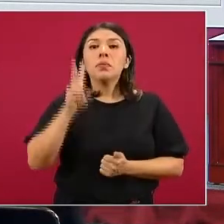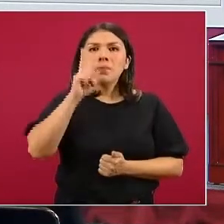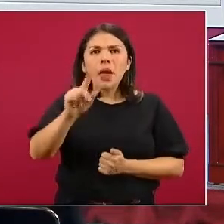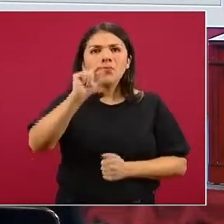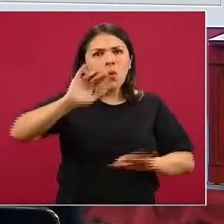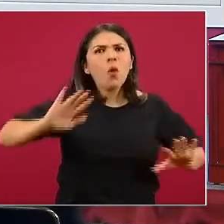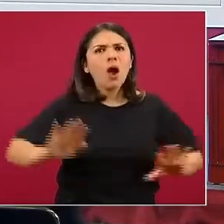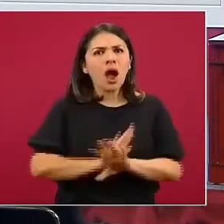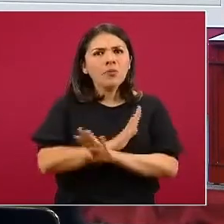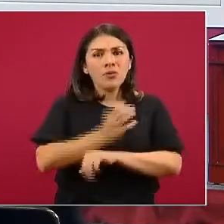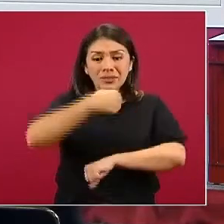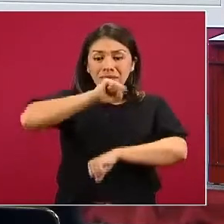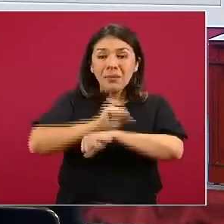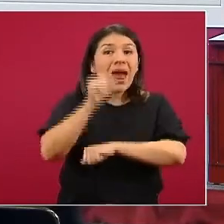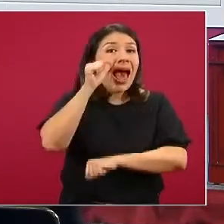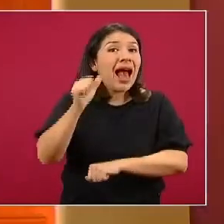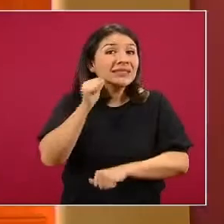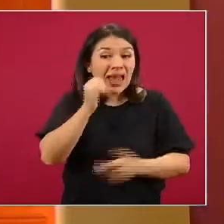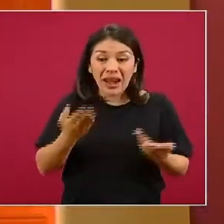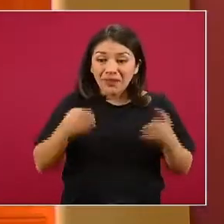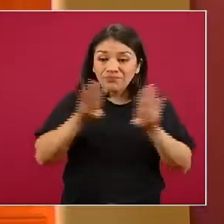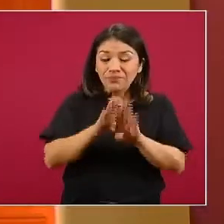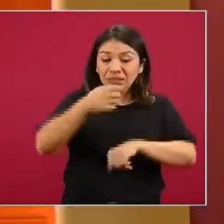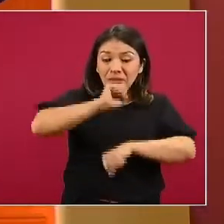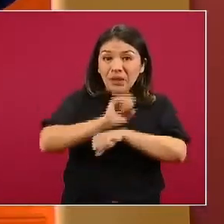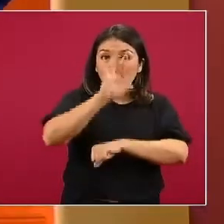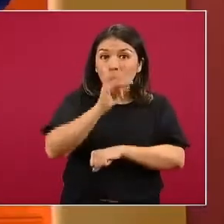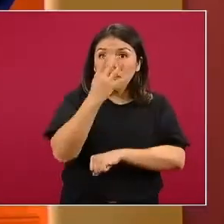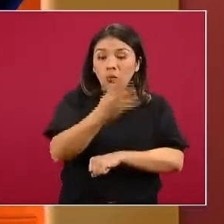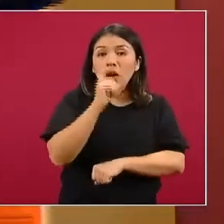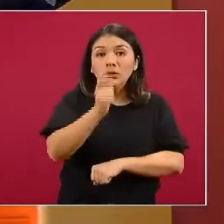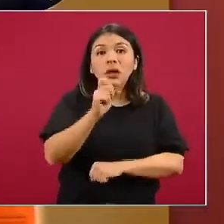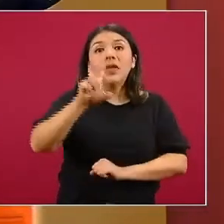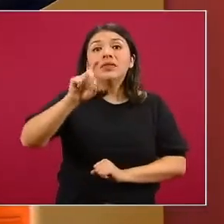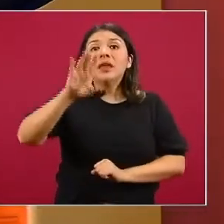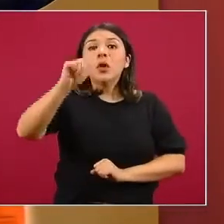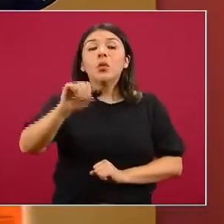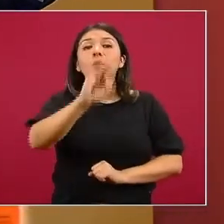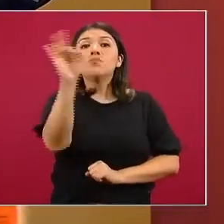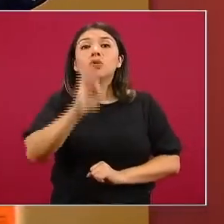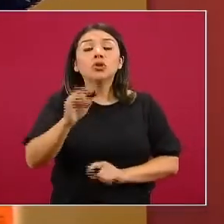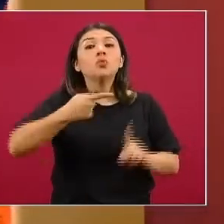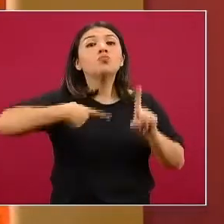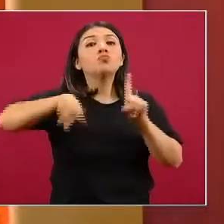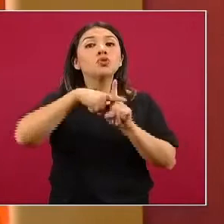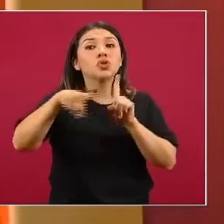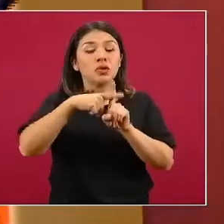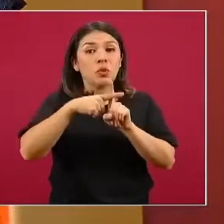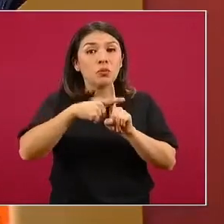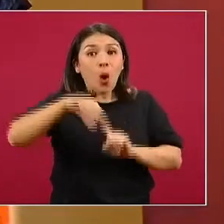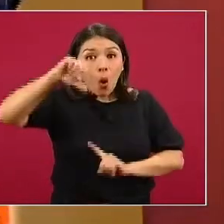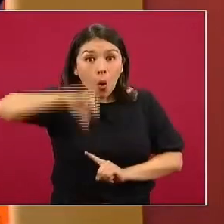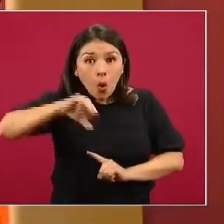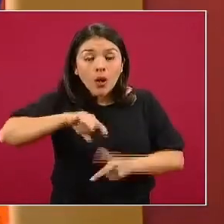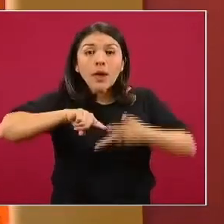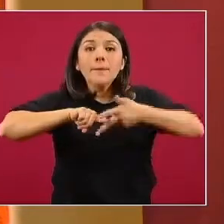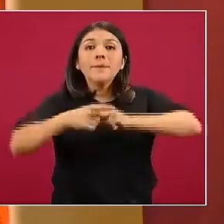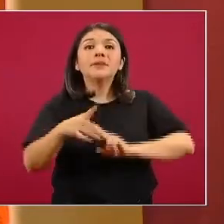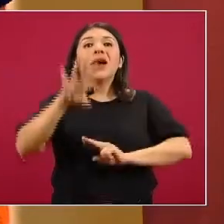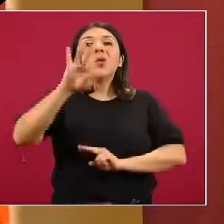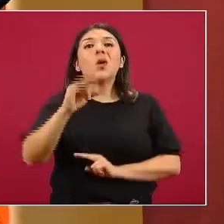cambio, cerramos la semana ayer, la semana 44 con 39% de positividad, hoy estamos abriendo